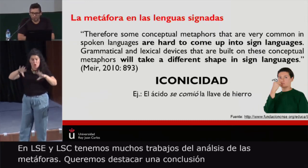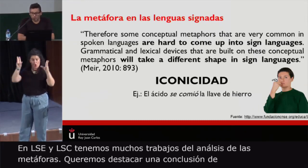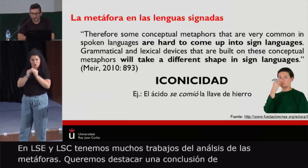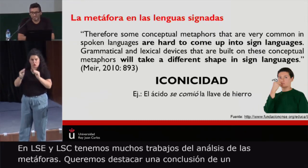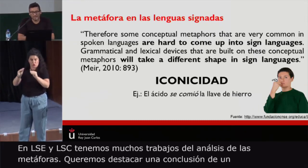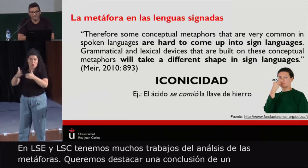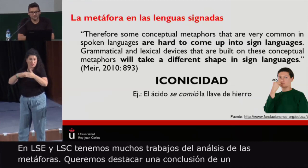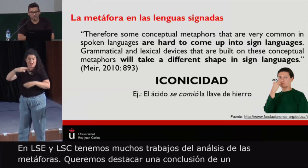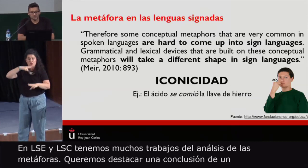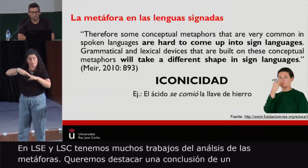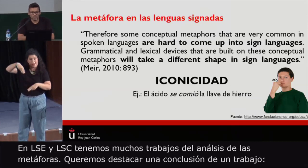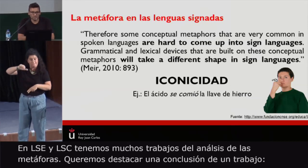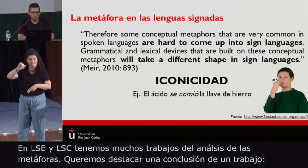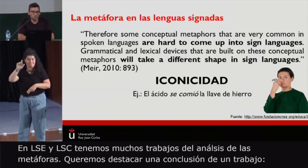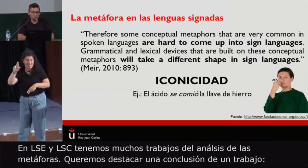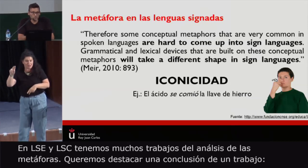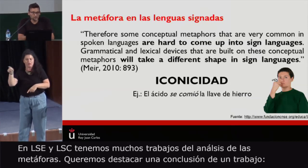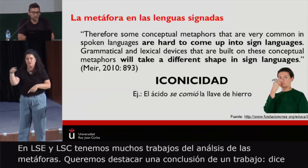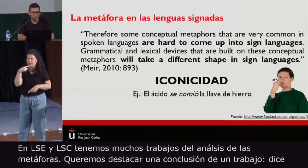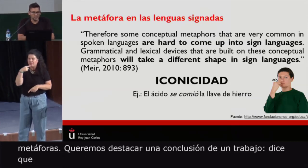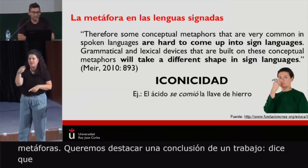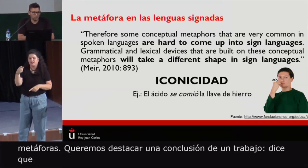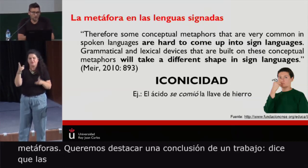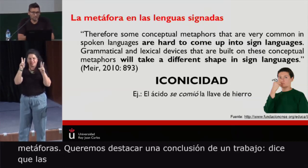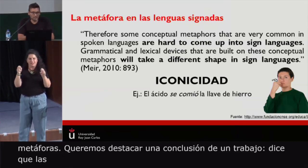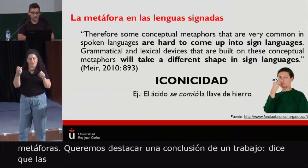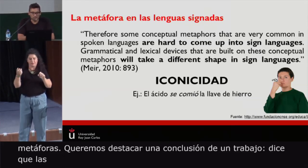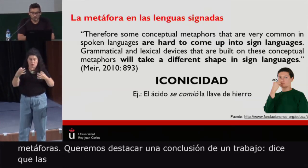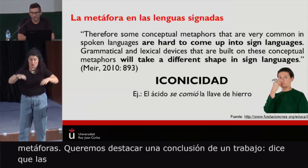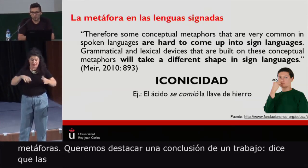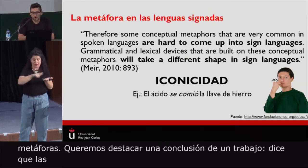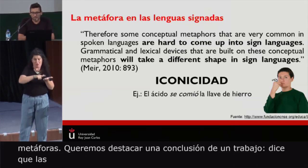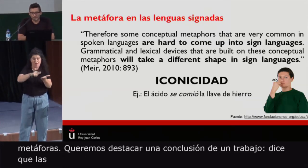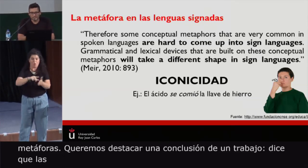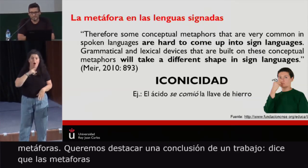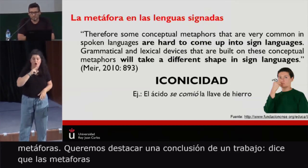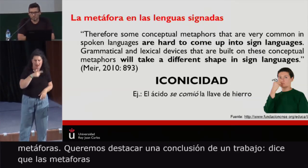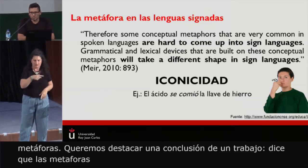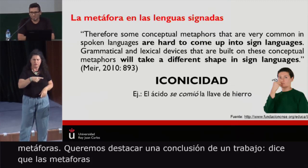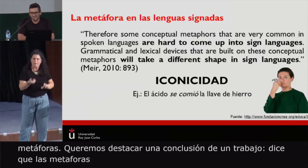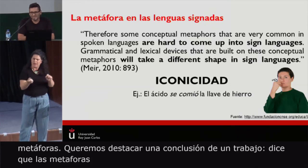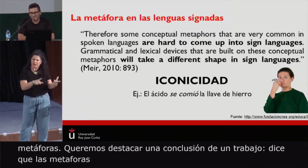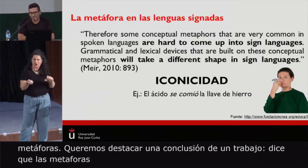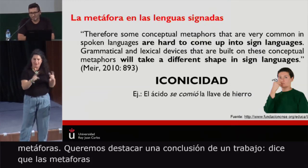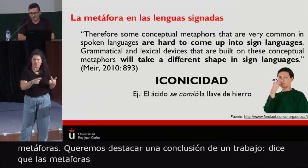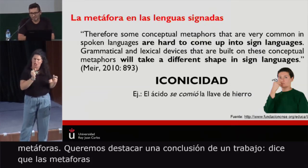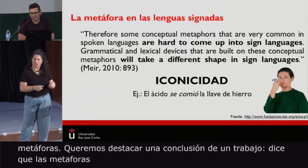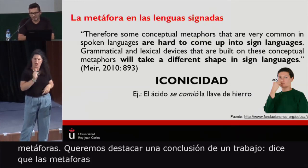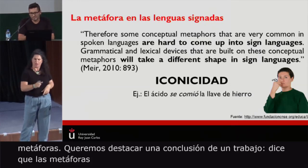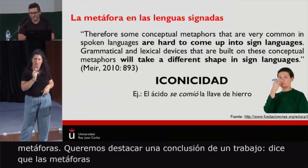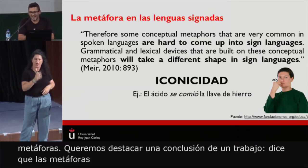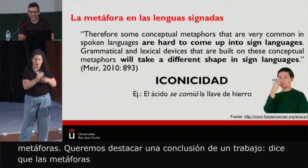que muchas veces las metáforas conceptuales, que son muy comunes en las lenguas habladas o en las lenguas orales, son